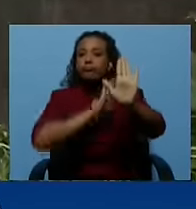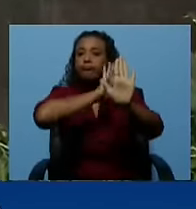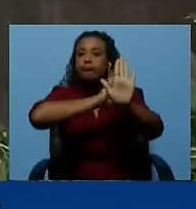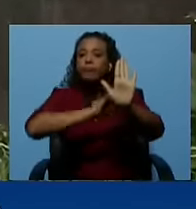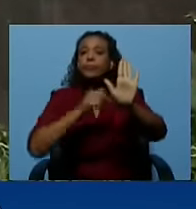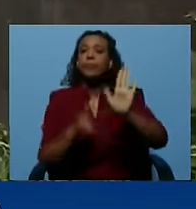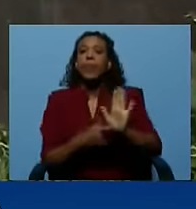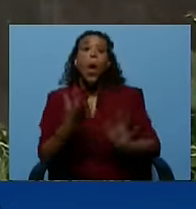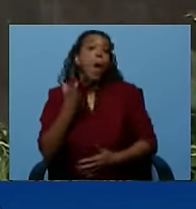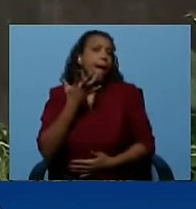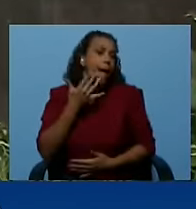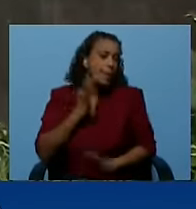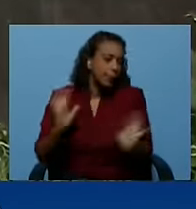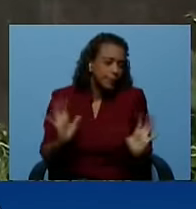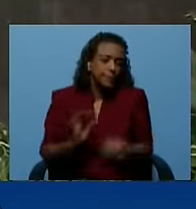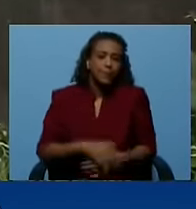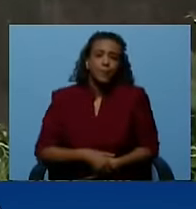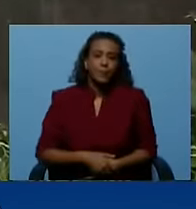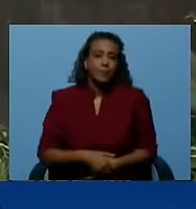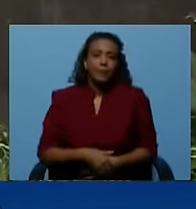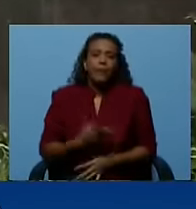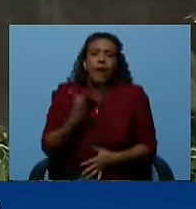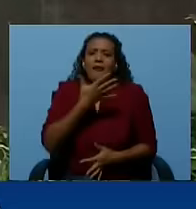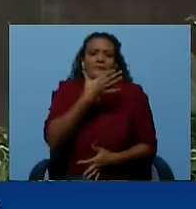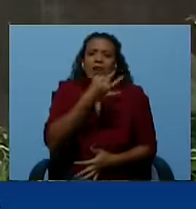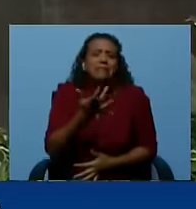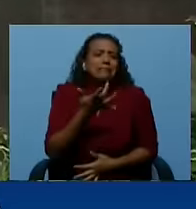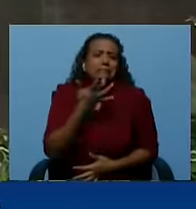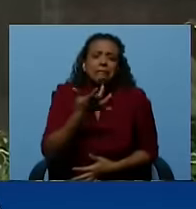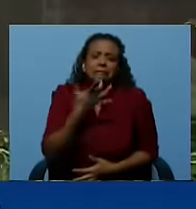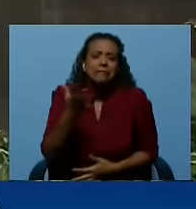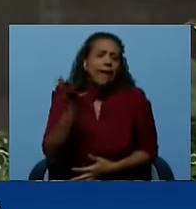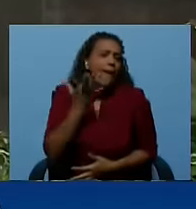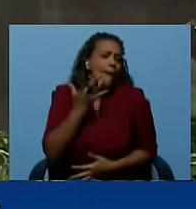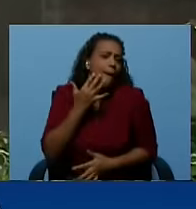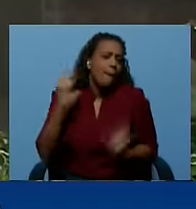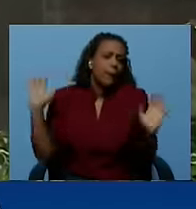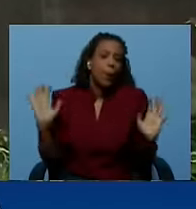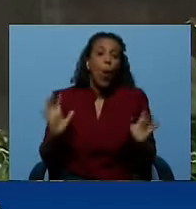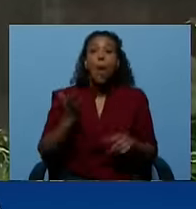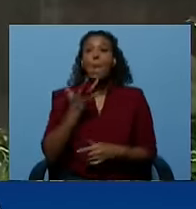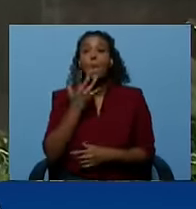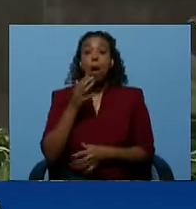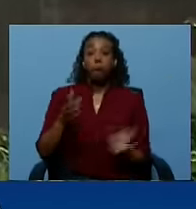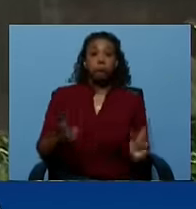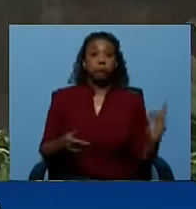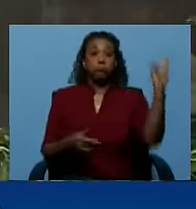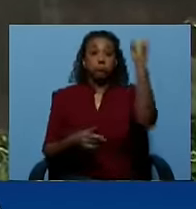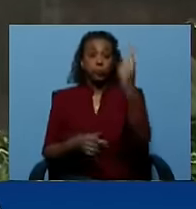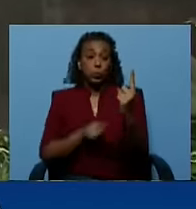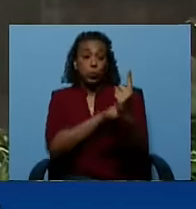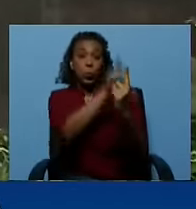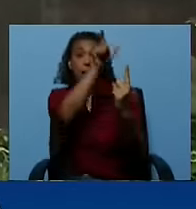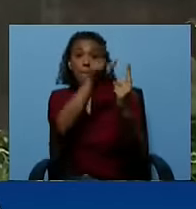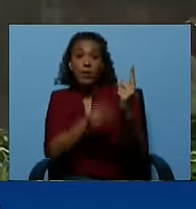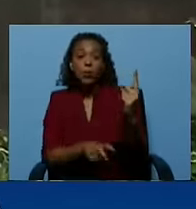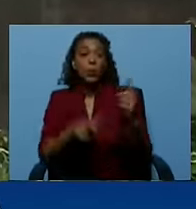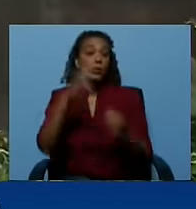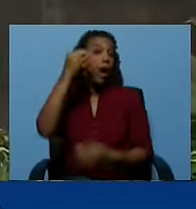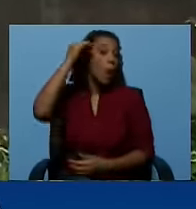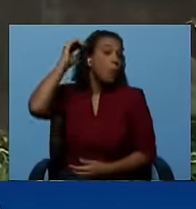Les pongo un ejemplito sencillo. Por ahí salió la